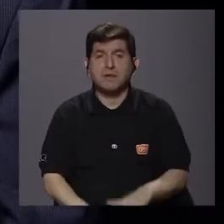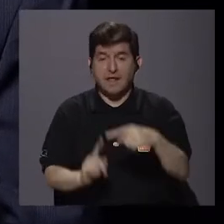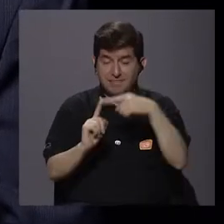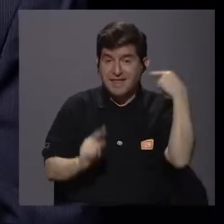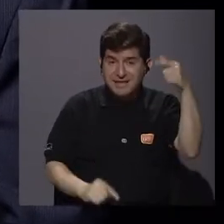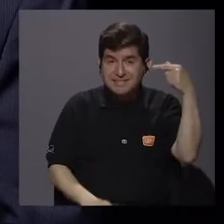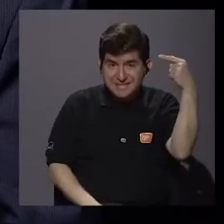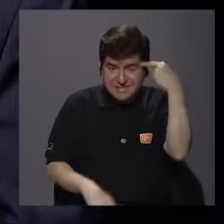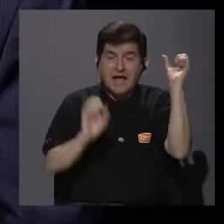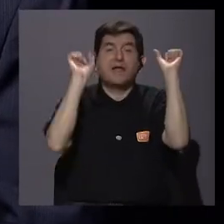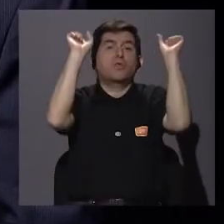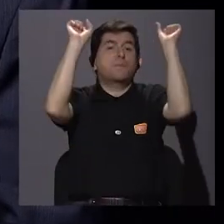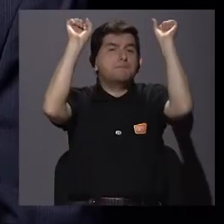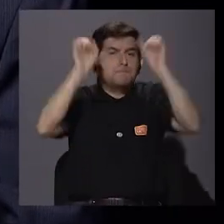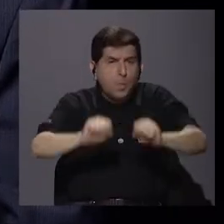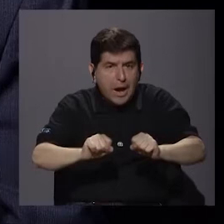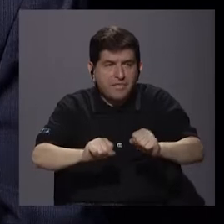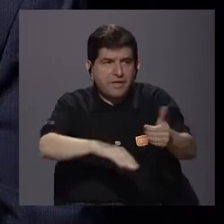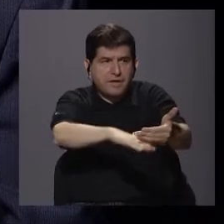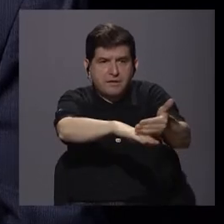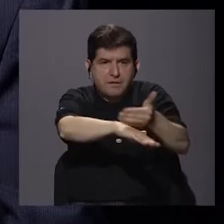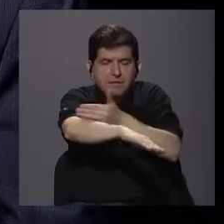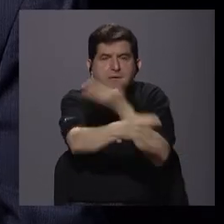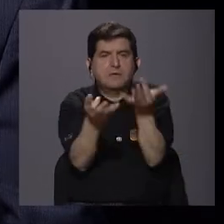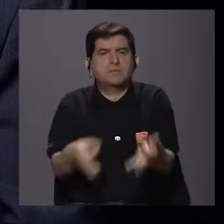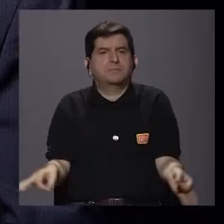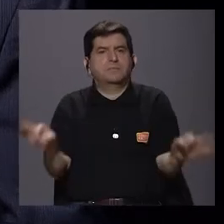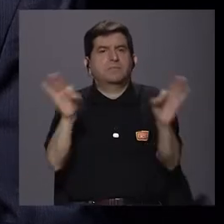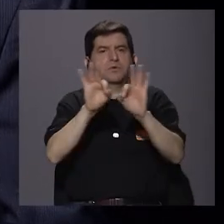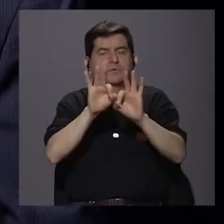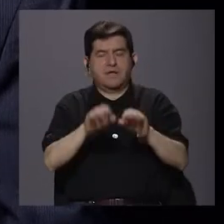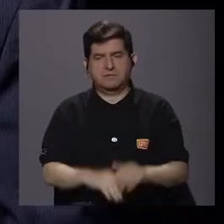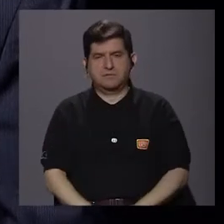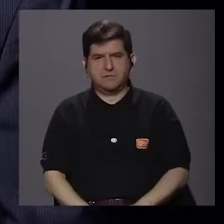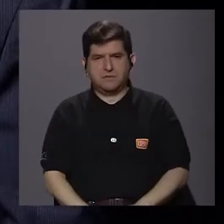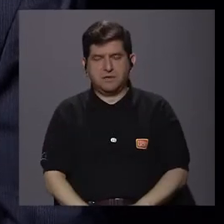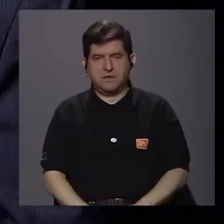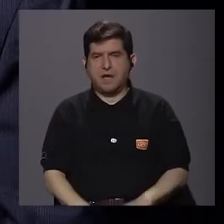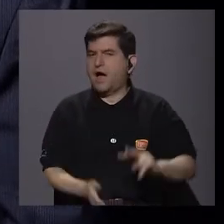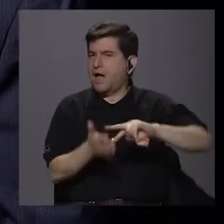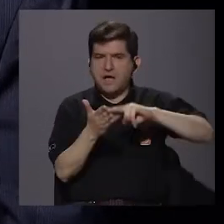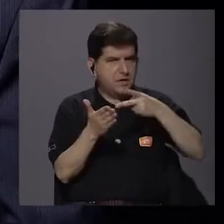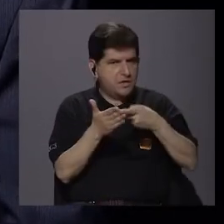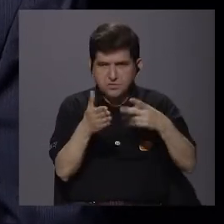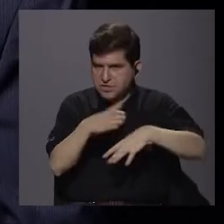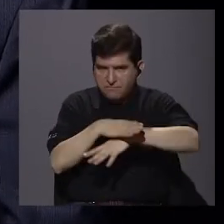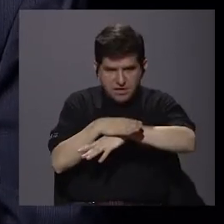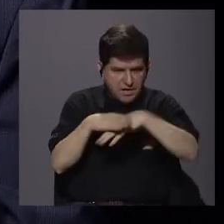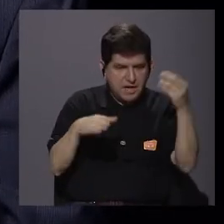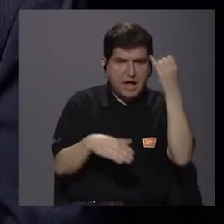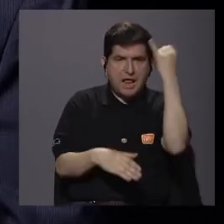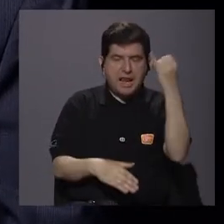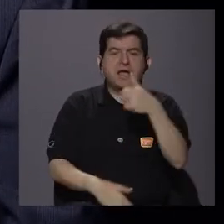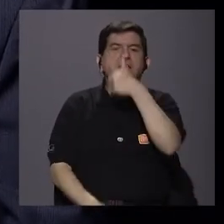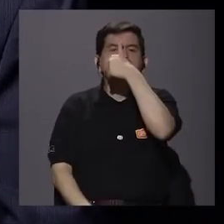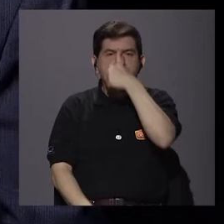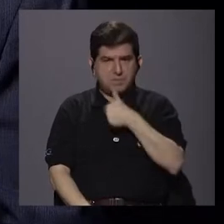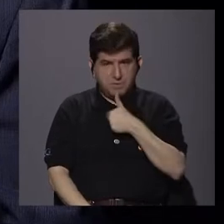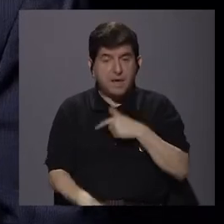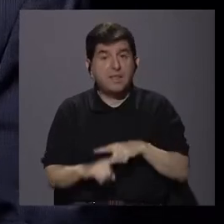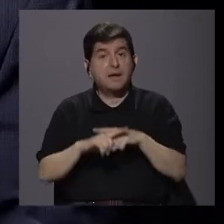el estado que se podría lograr un avance importante lo cual no supone excluir la iniciativa privada